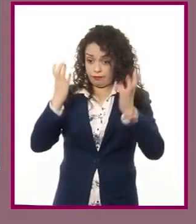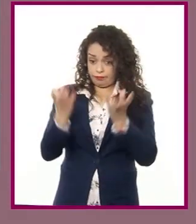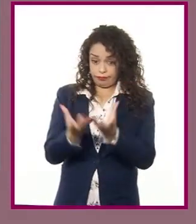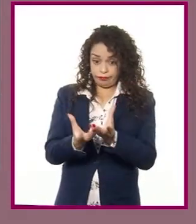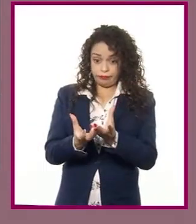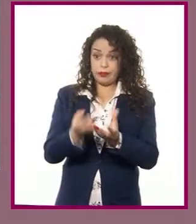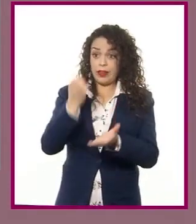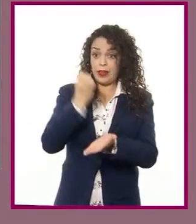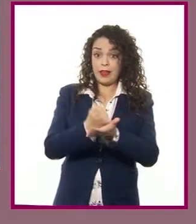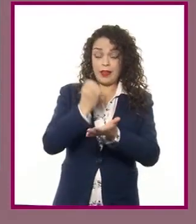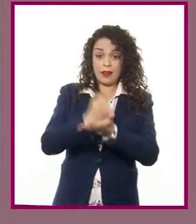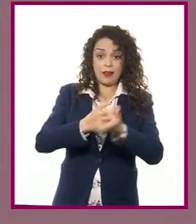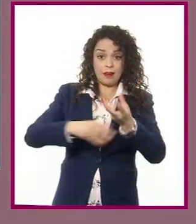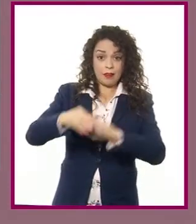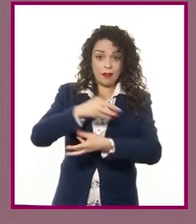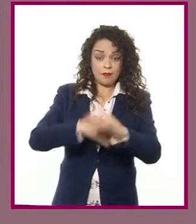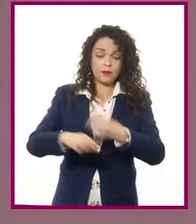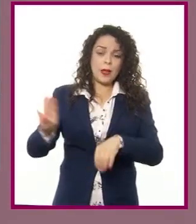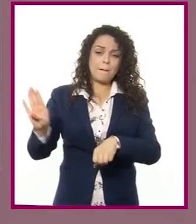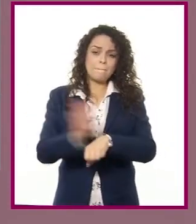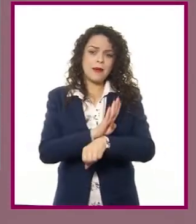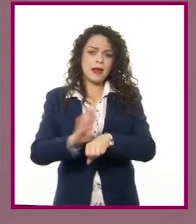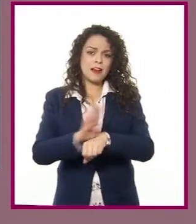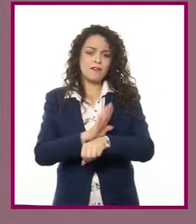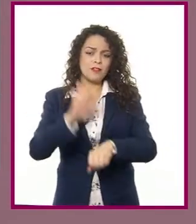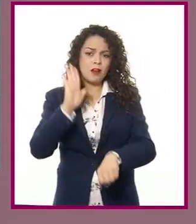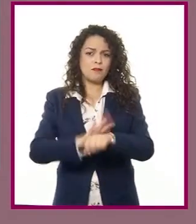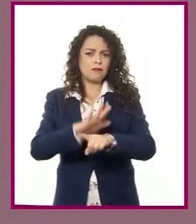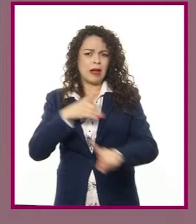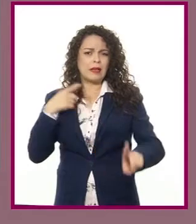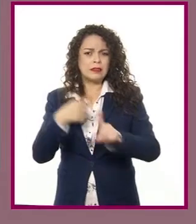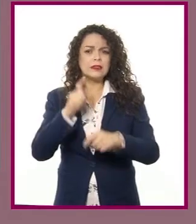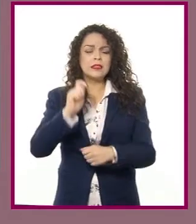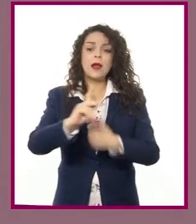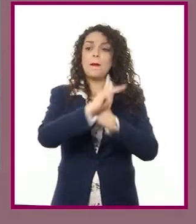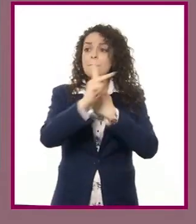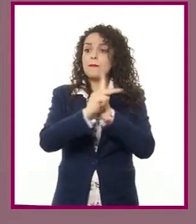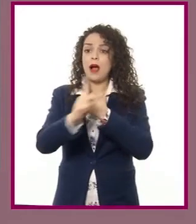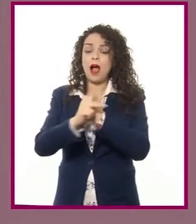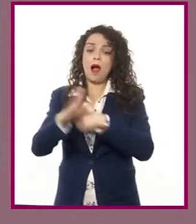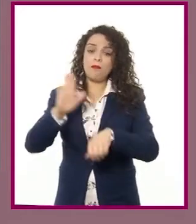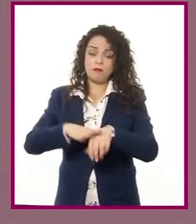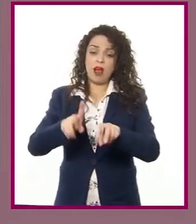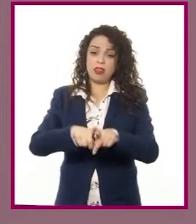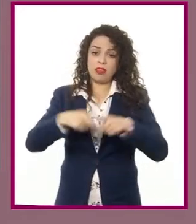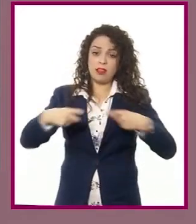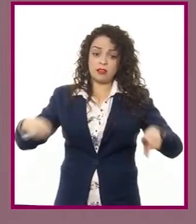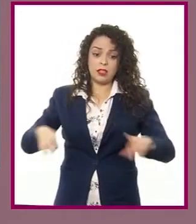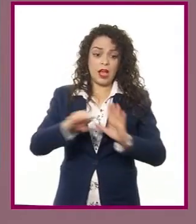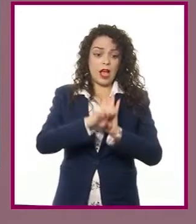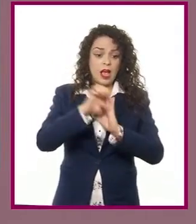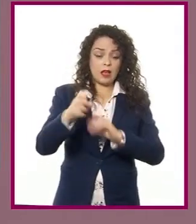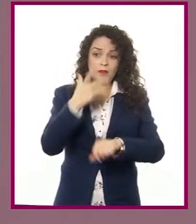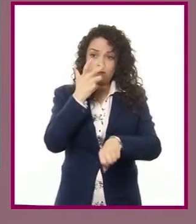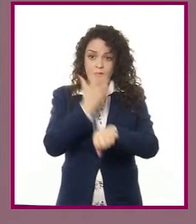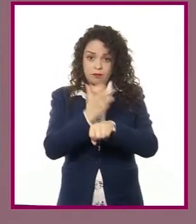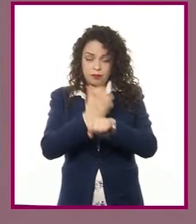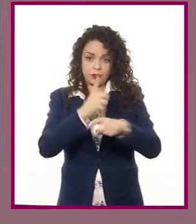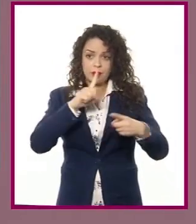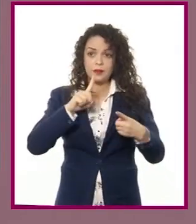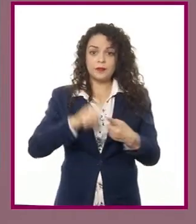economía, se ha beneficiado principalmente a los países con industrias más desarrolladas como Estados